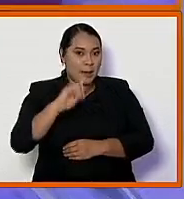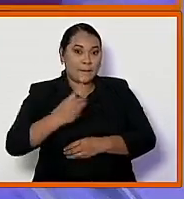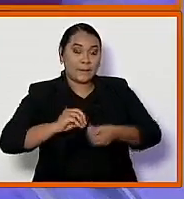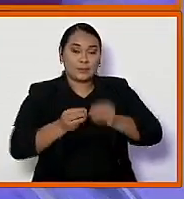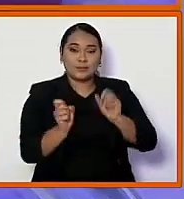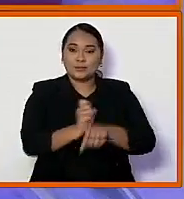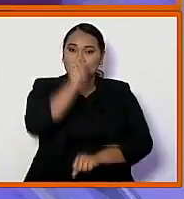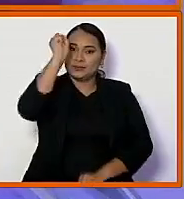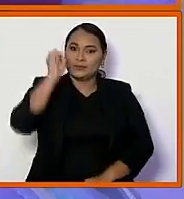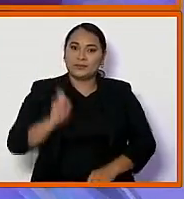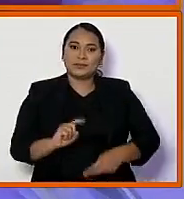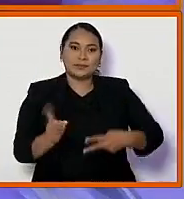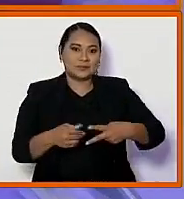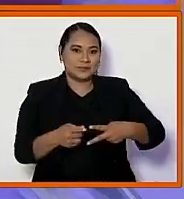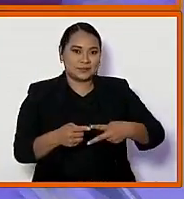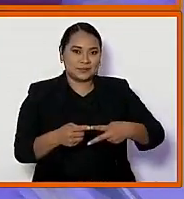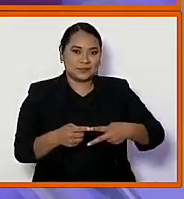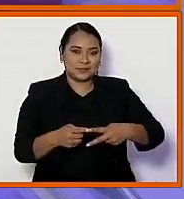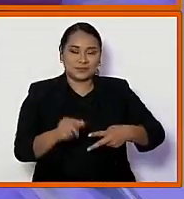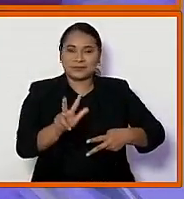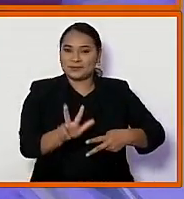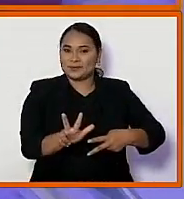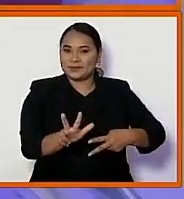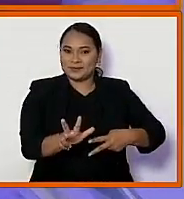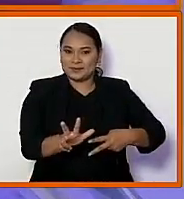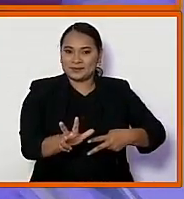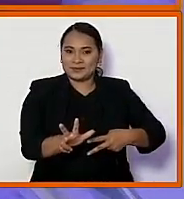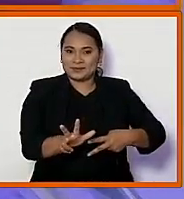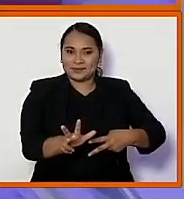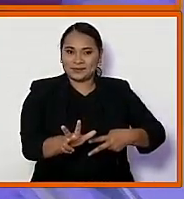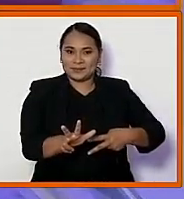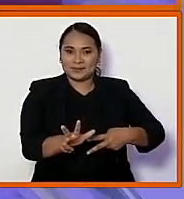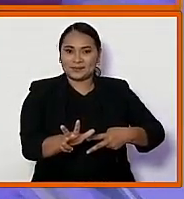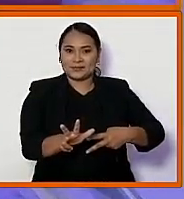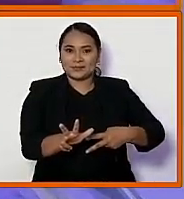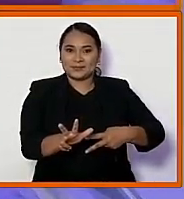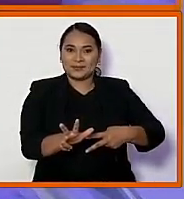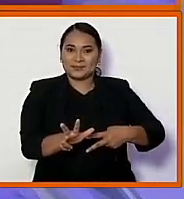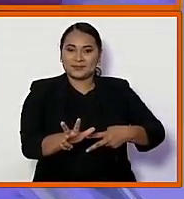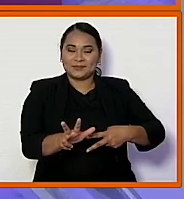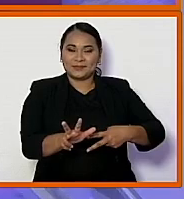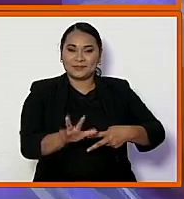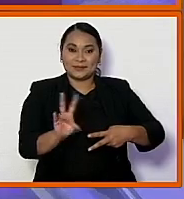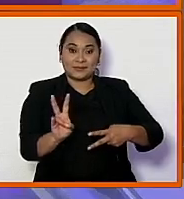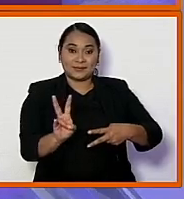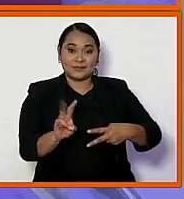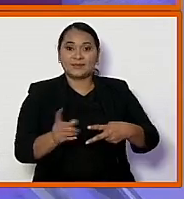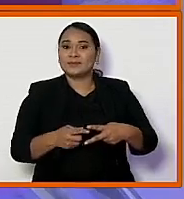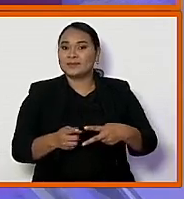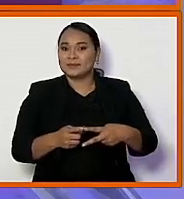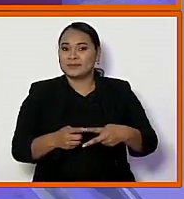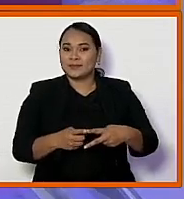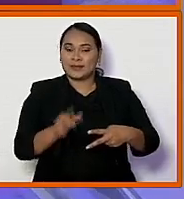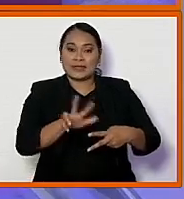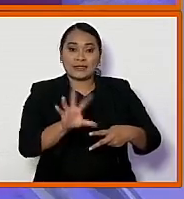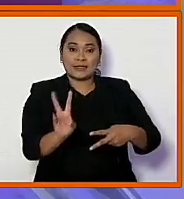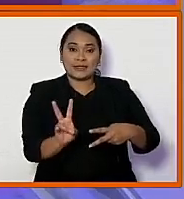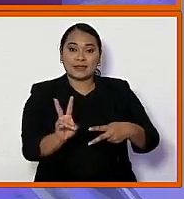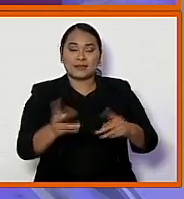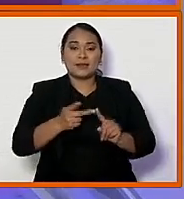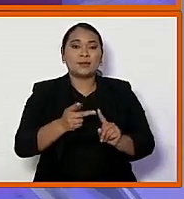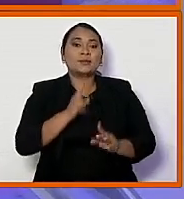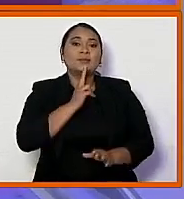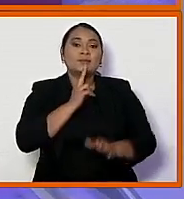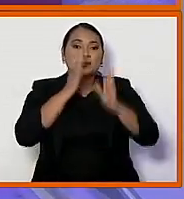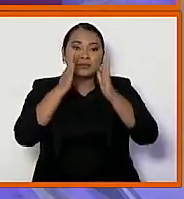dígito. El 3. Segundo dígito. El 7. Primer número ganador, 37, con su